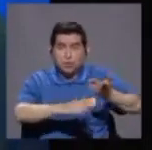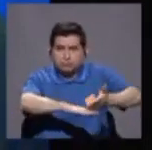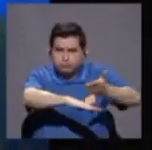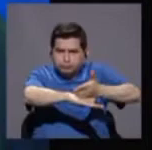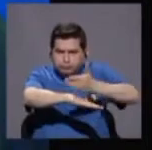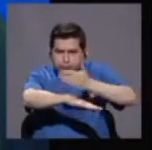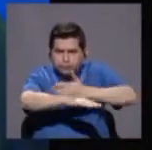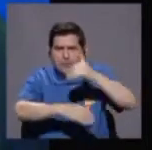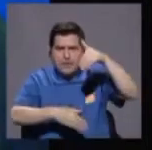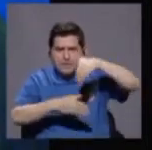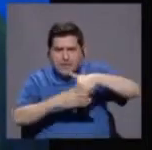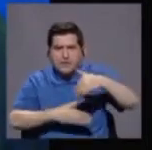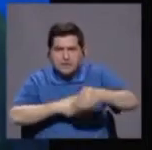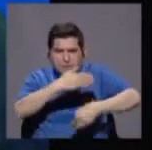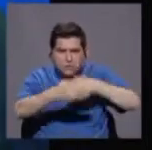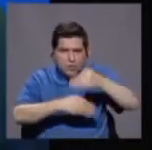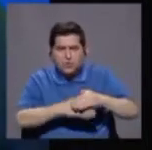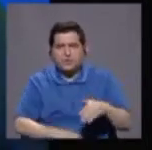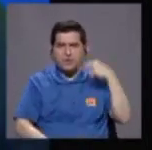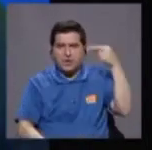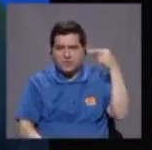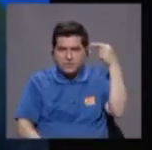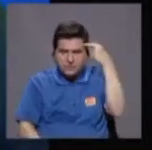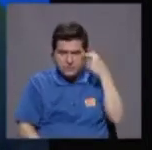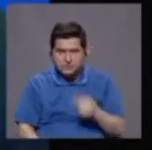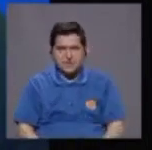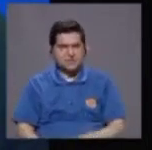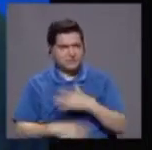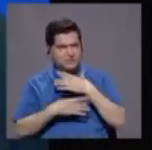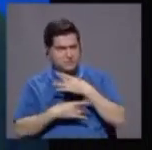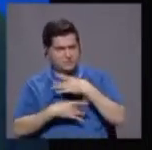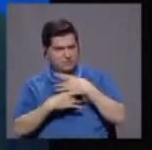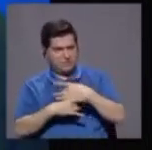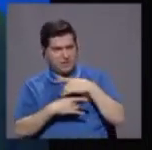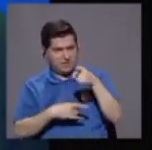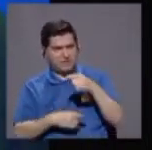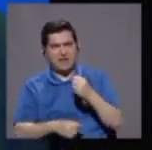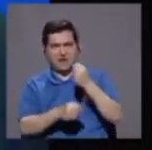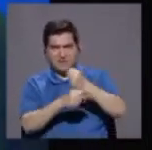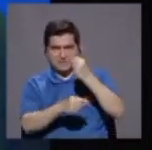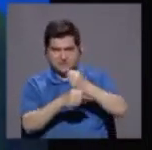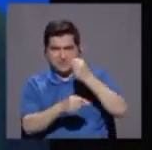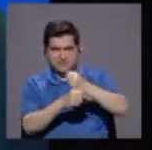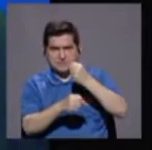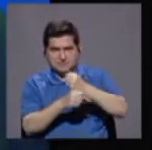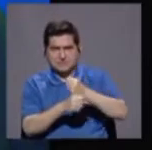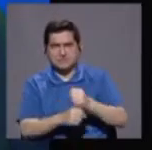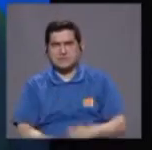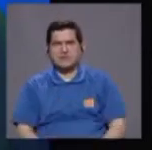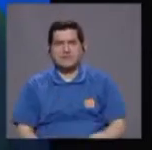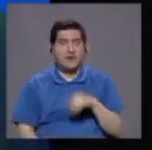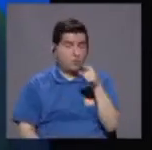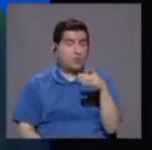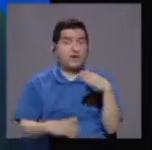filas burocráticas, llamando la atención por ese tema que hizo de